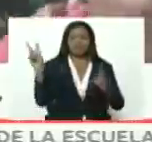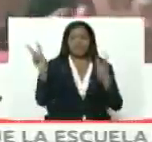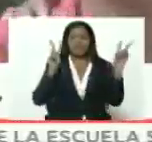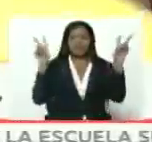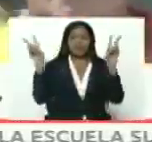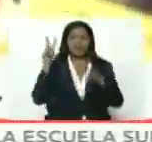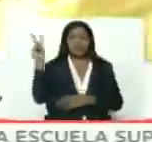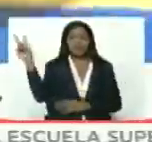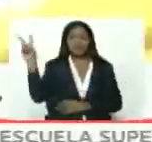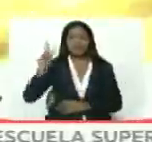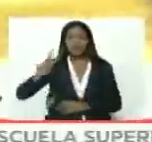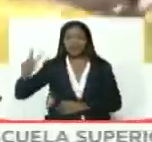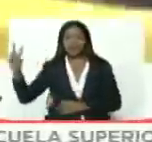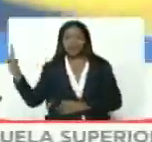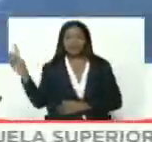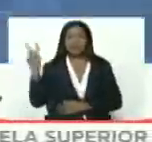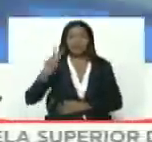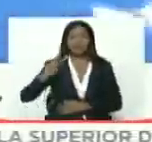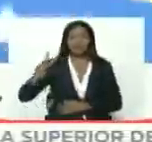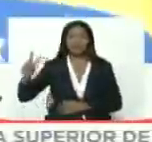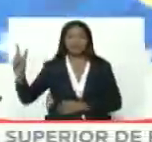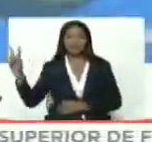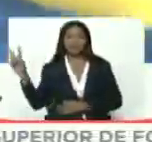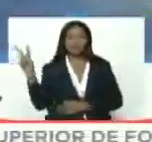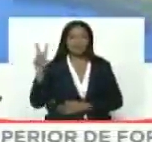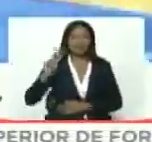fuertes. ¡Viva Venezuela,